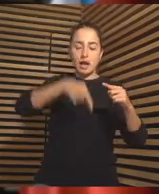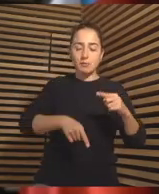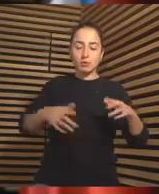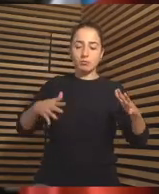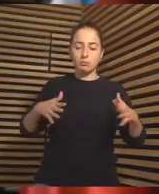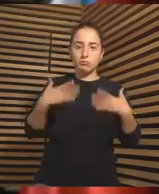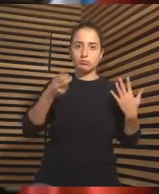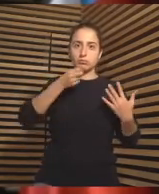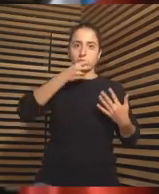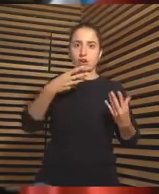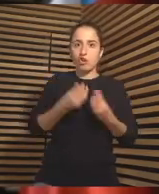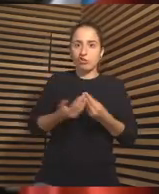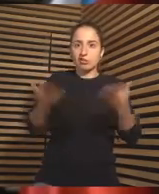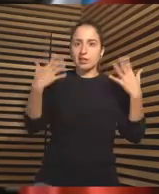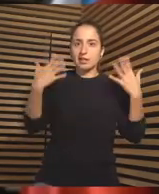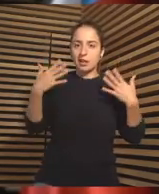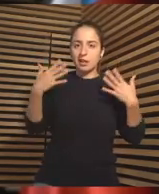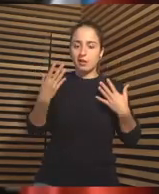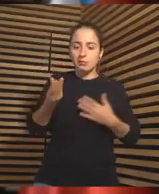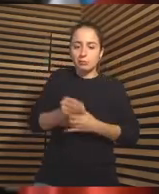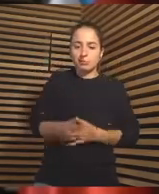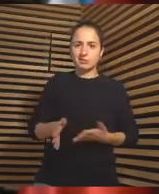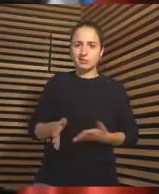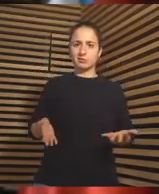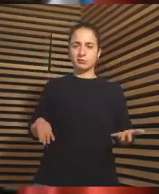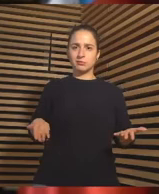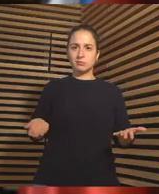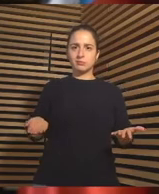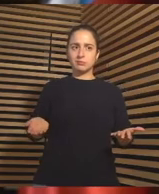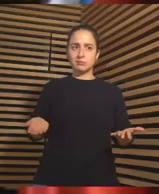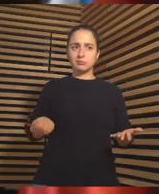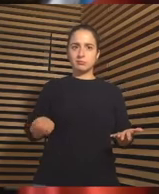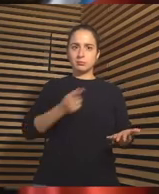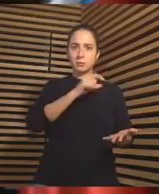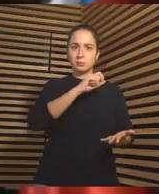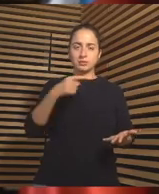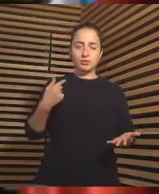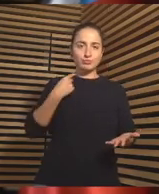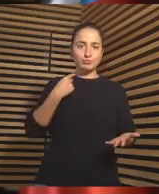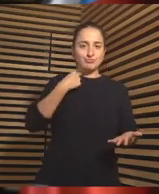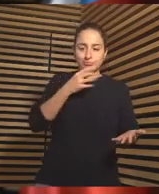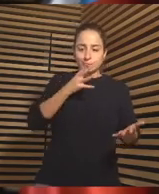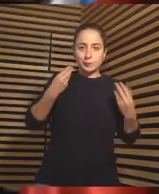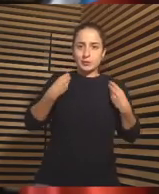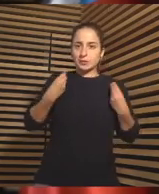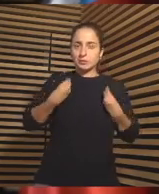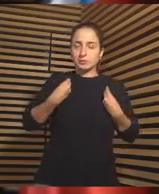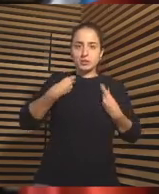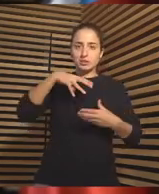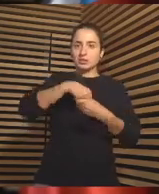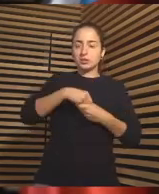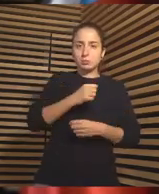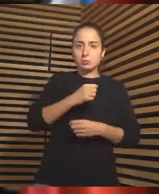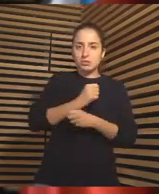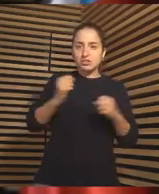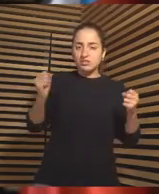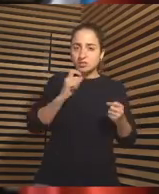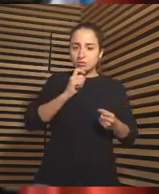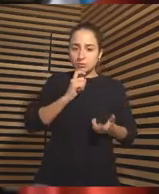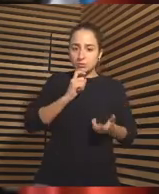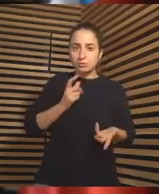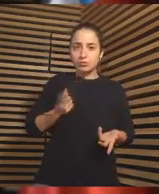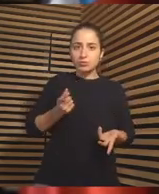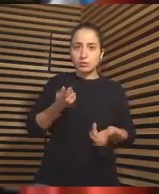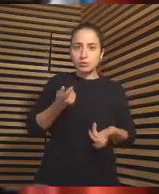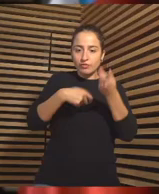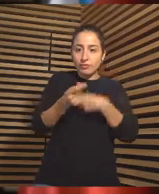terraza y llega un momento en que no hay quien viva ahí? ¿Por cuánto la va a poder vender si se quiere ir? ¿Por